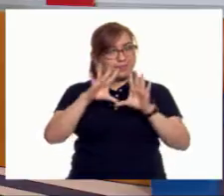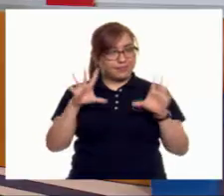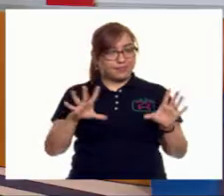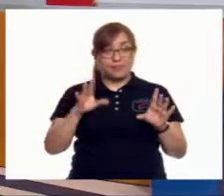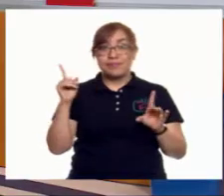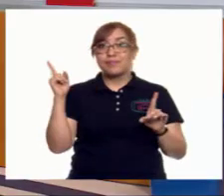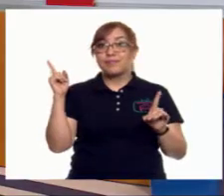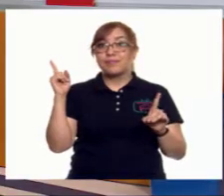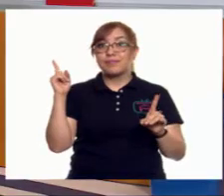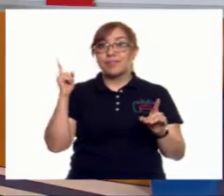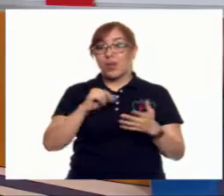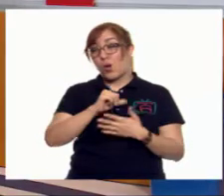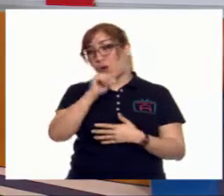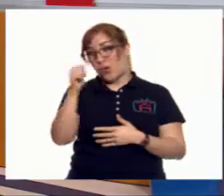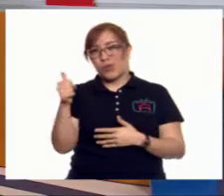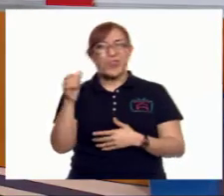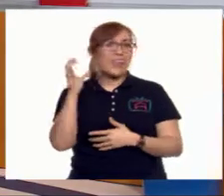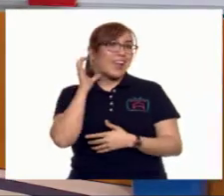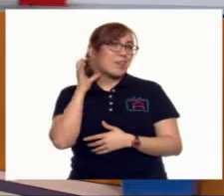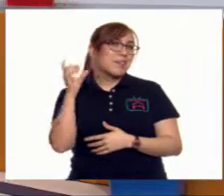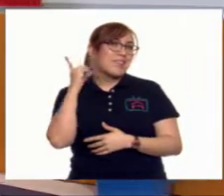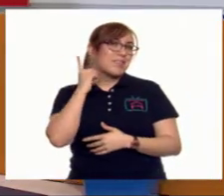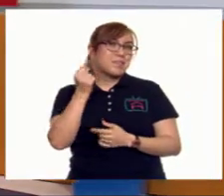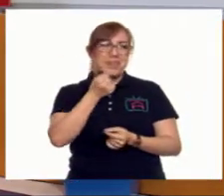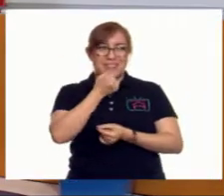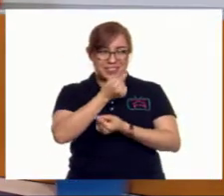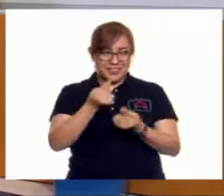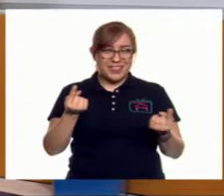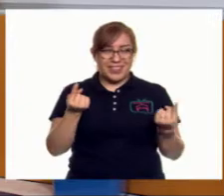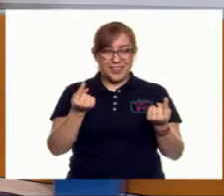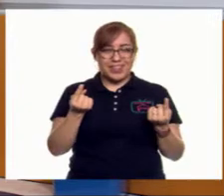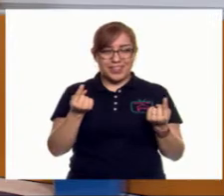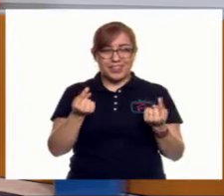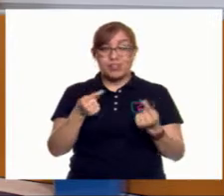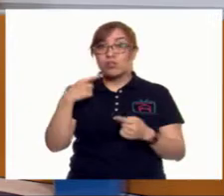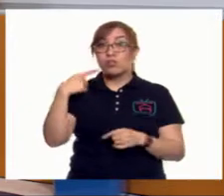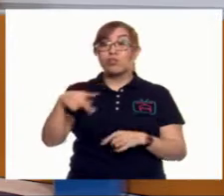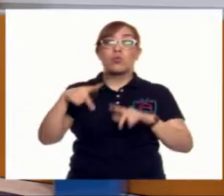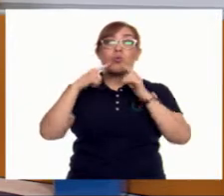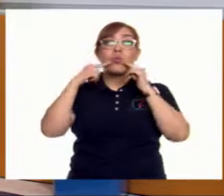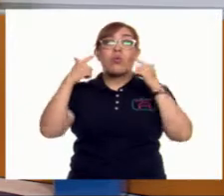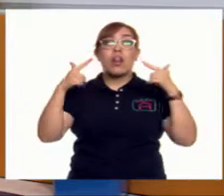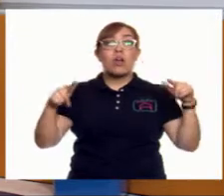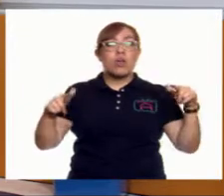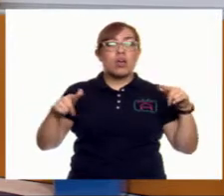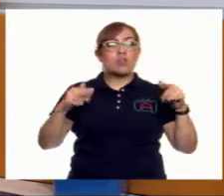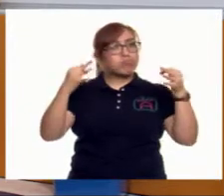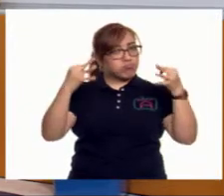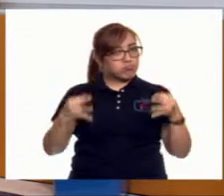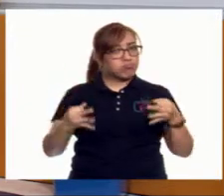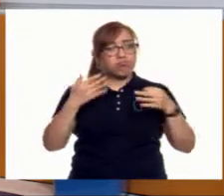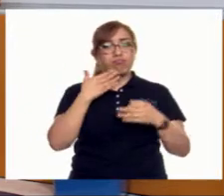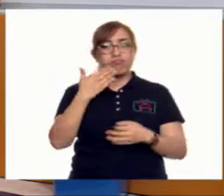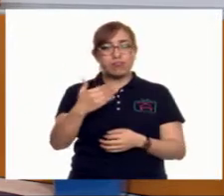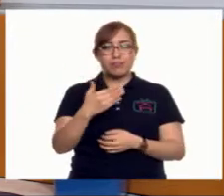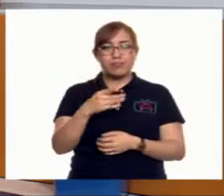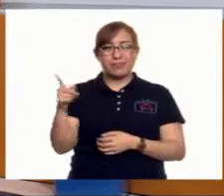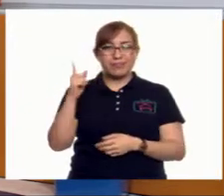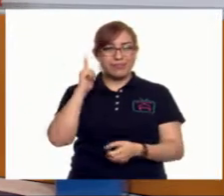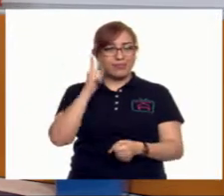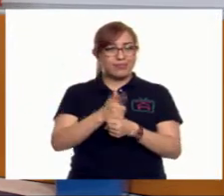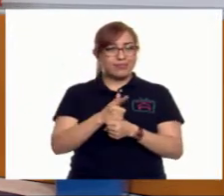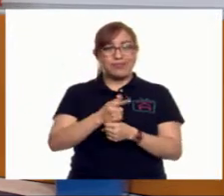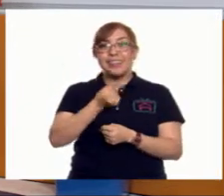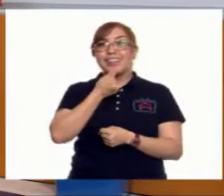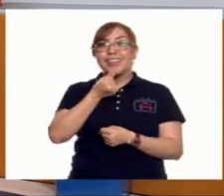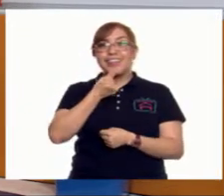de los niños que estaban en la Cámara de Diputados, pues el lenguaje fue muy formal, te diste cuenta cómo hasta la niña, ¿no?,